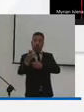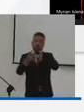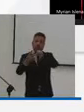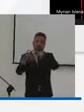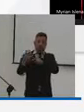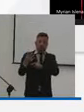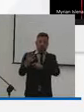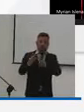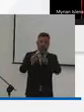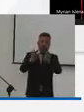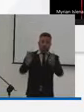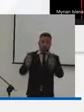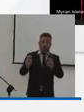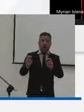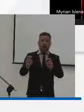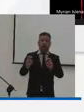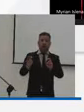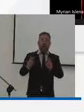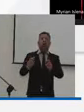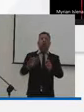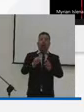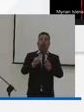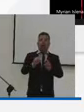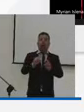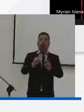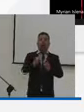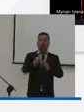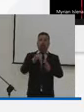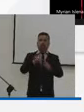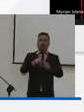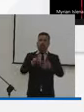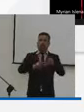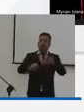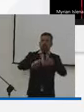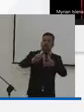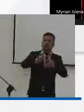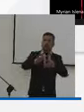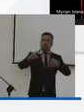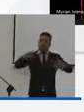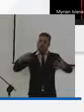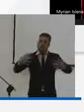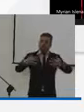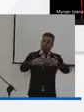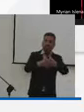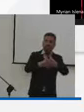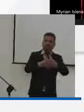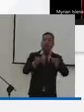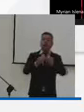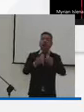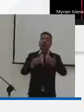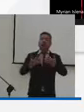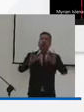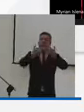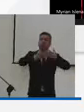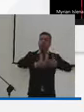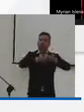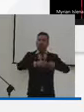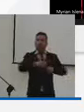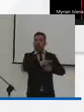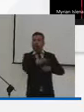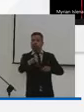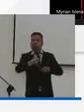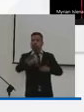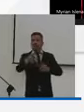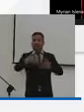capítulos que hacen referencia a la conformación, los niveles, integración y funciones,